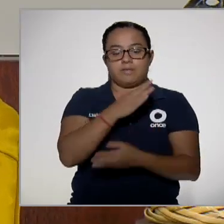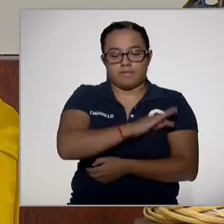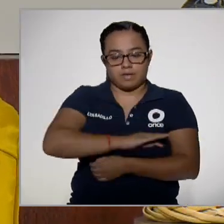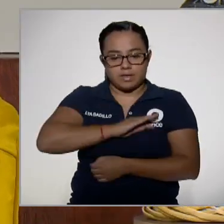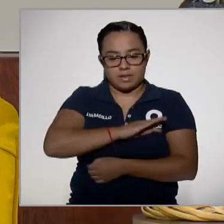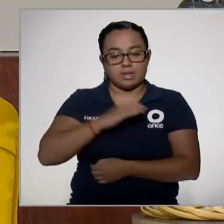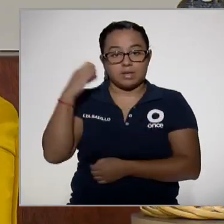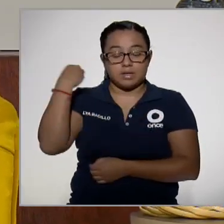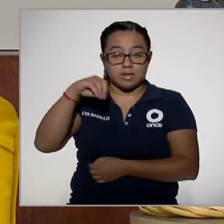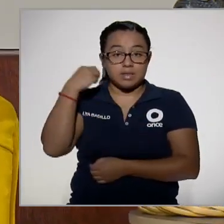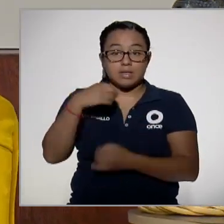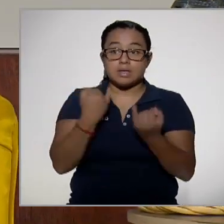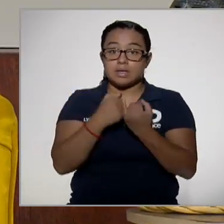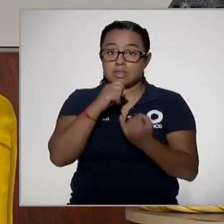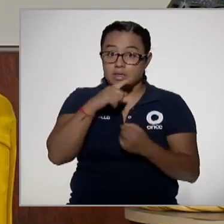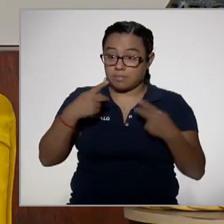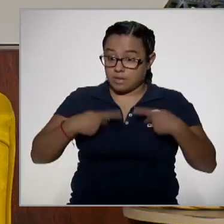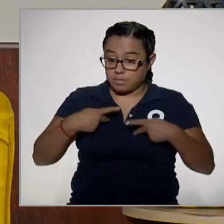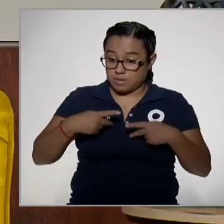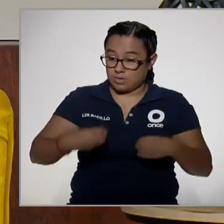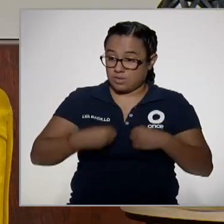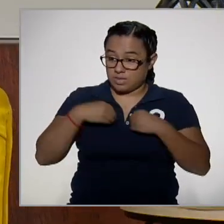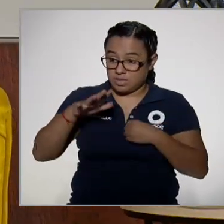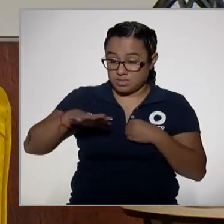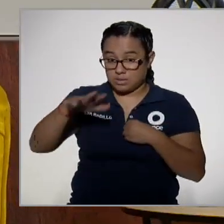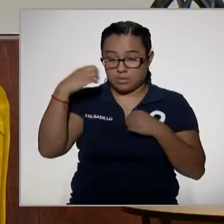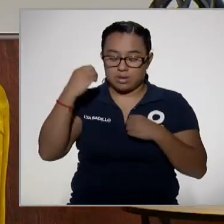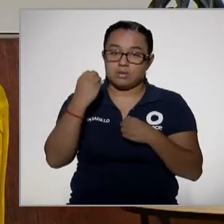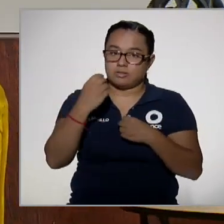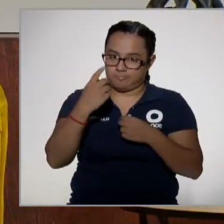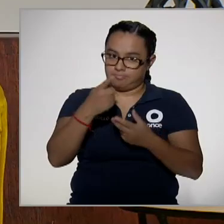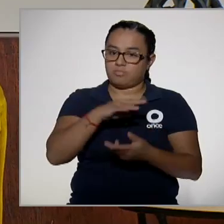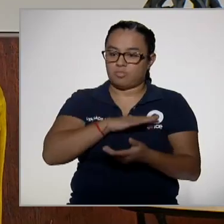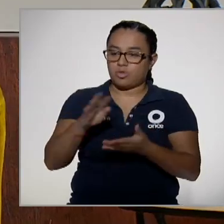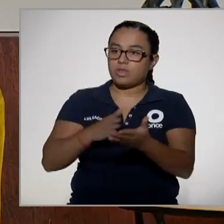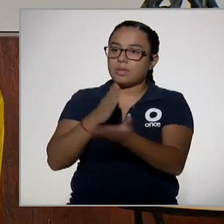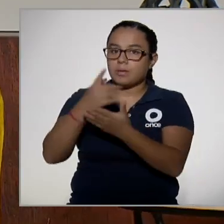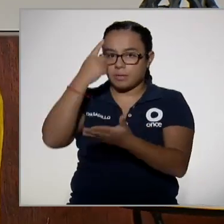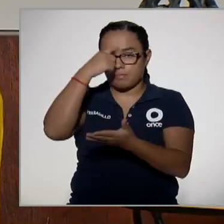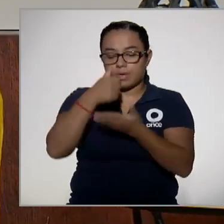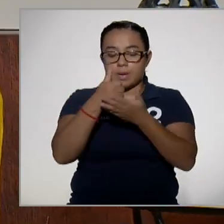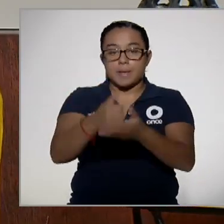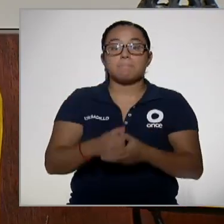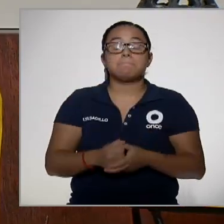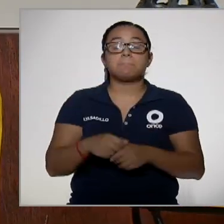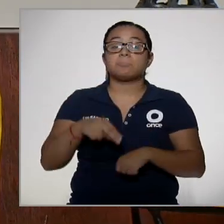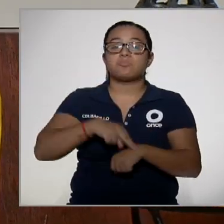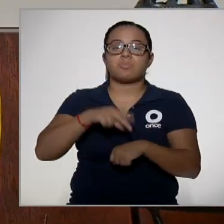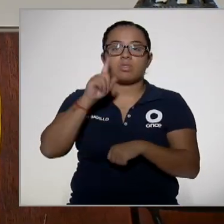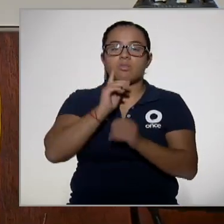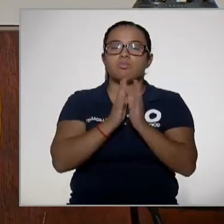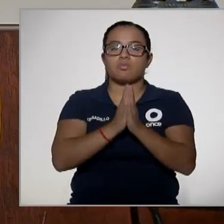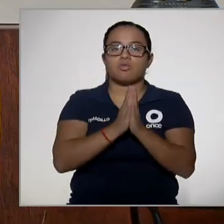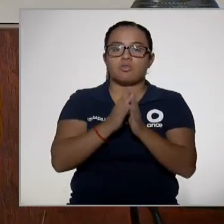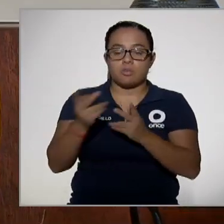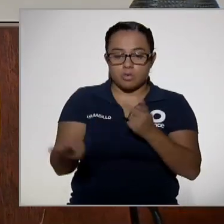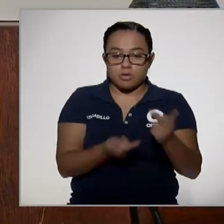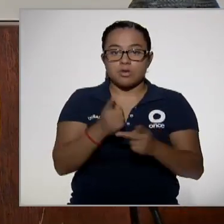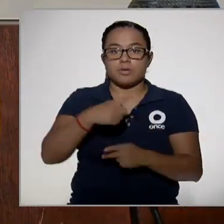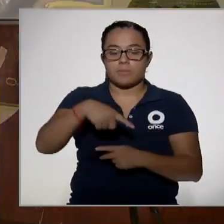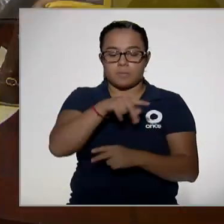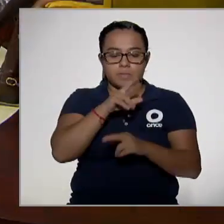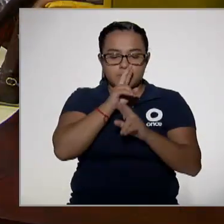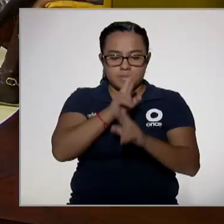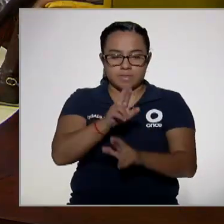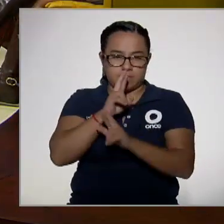a oaxaca y toda la población hoy a kenia pues así está el hospital listos para ayudarlos doctoras nos ayudan por favor con las respuestas de